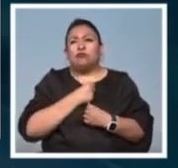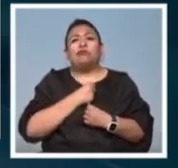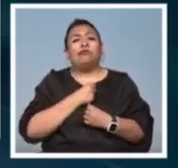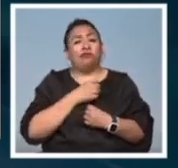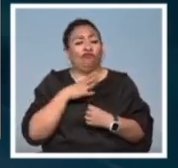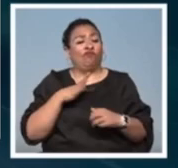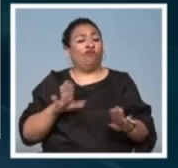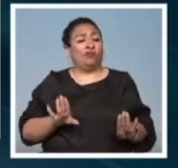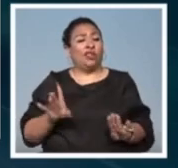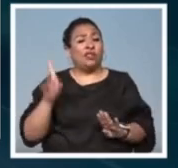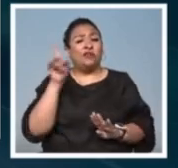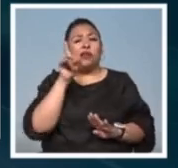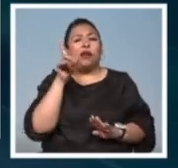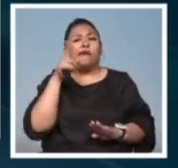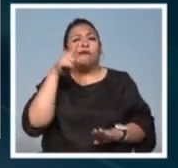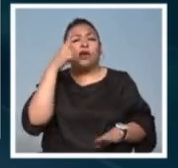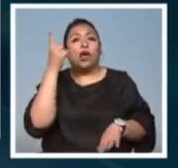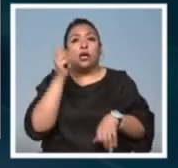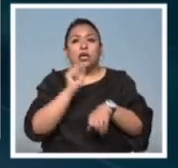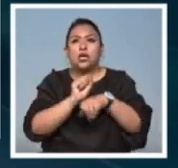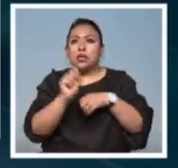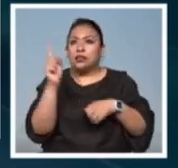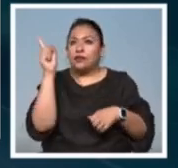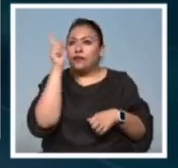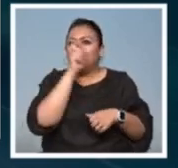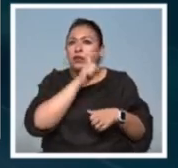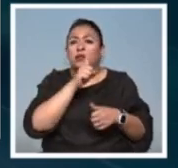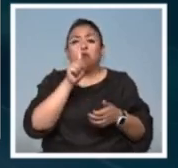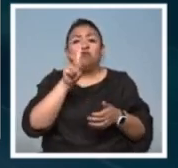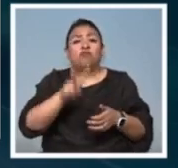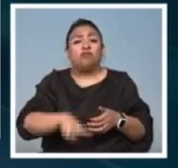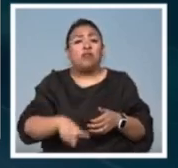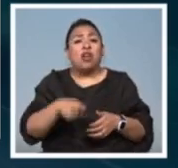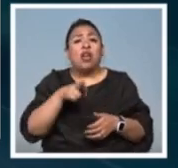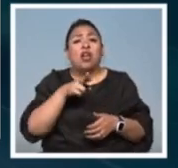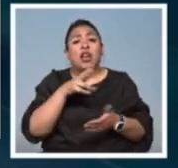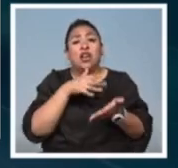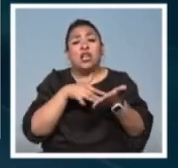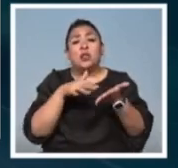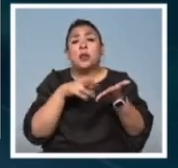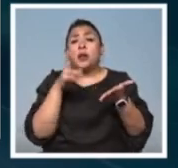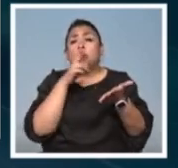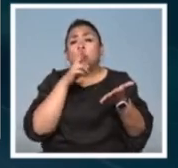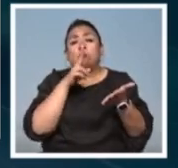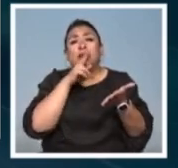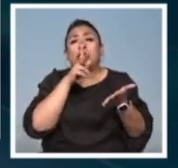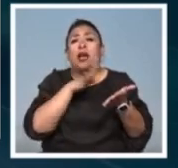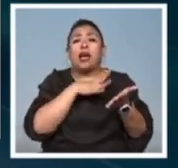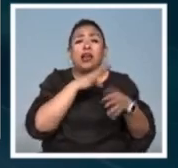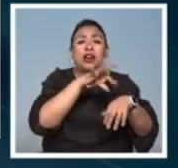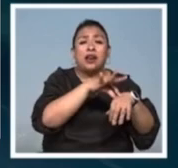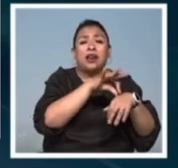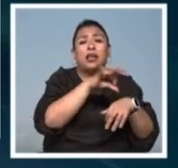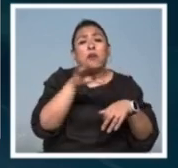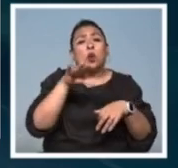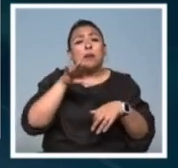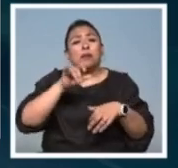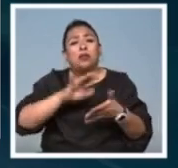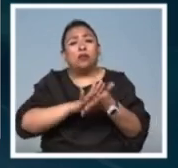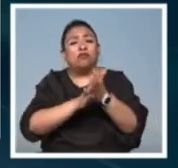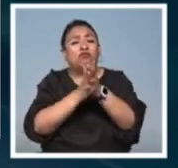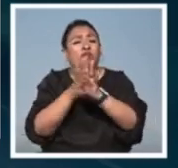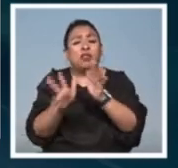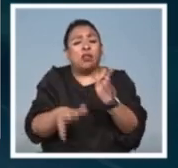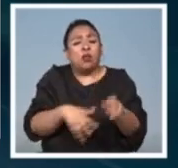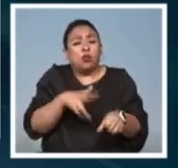difícil cualidad de la sencillez. En la tradición de la mejor literatura rusa, pasa del realismo a lo mítico con